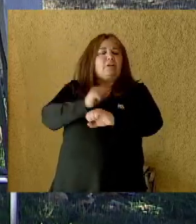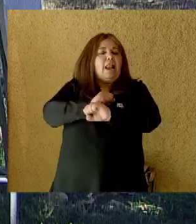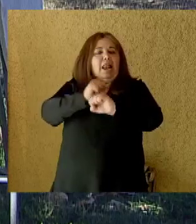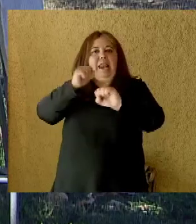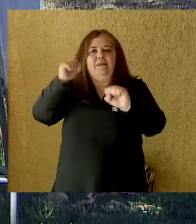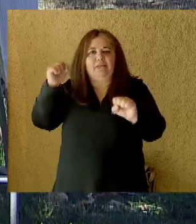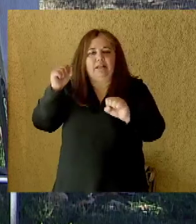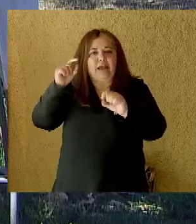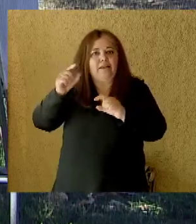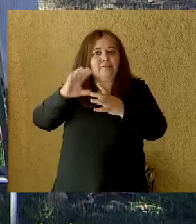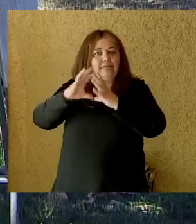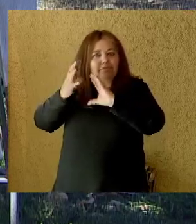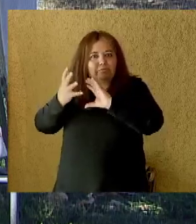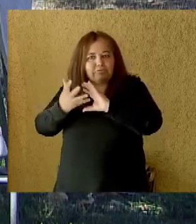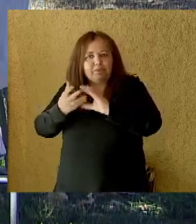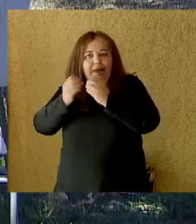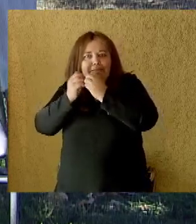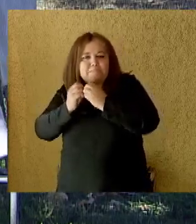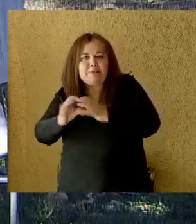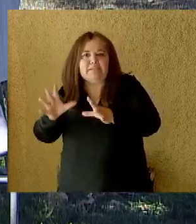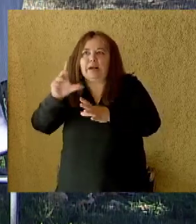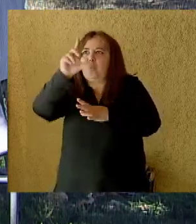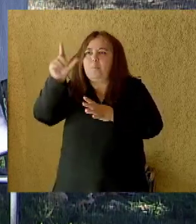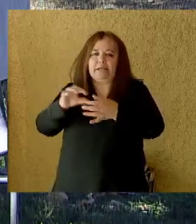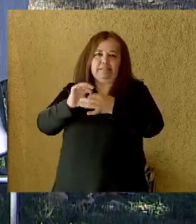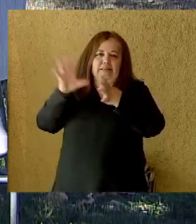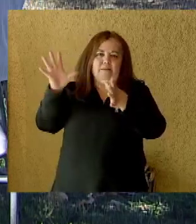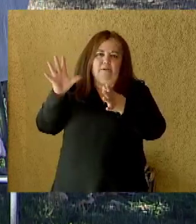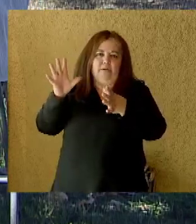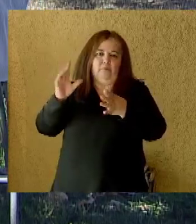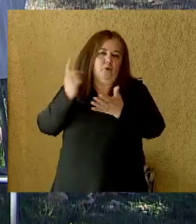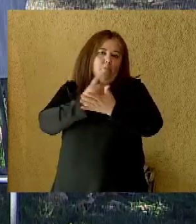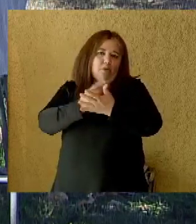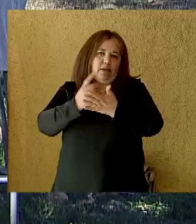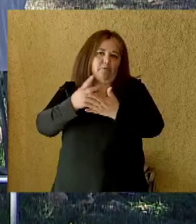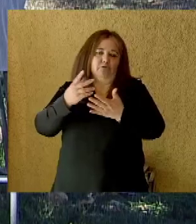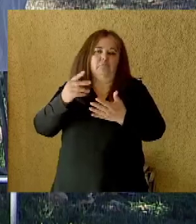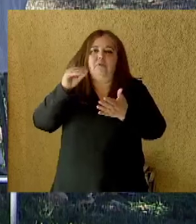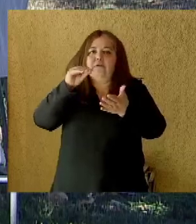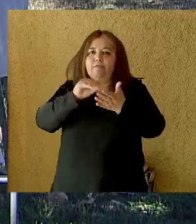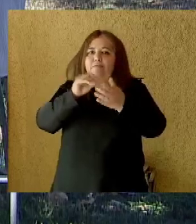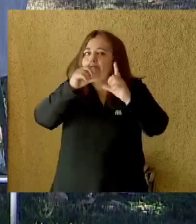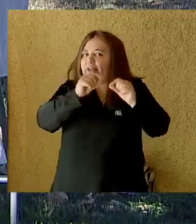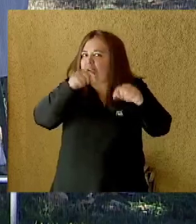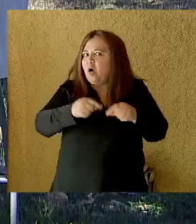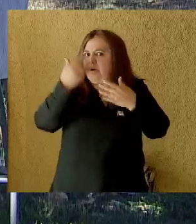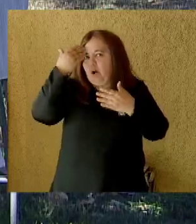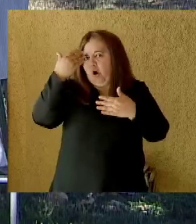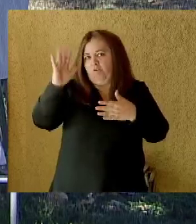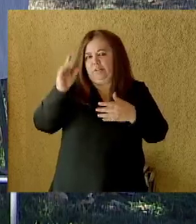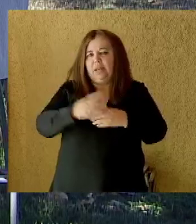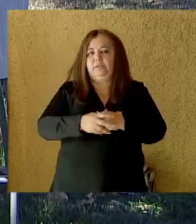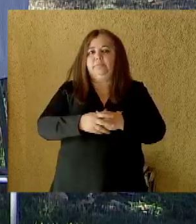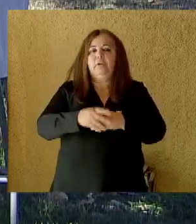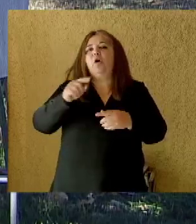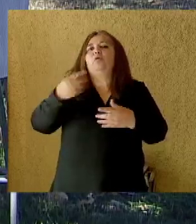tomar forma. Sin lugar a dudas, no se podía pasar por alto y dejar como un día más, ¿no? Totalmente, totalmente. Como tampoco se puede pasar por alto un